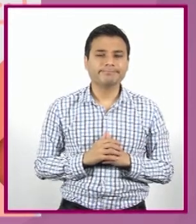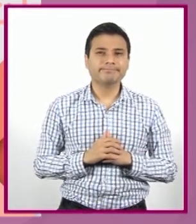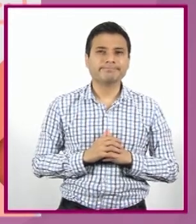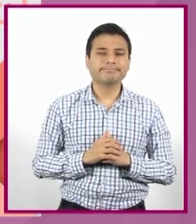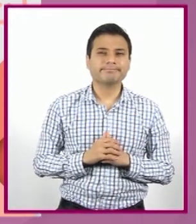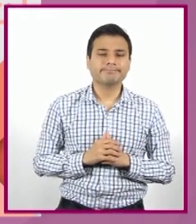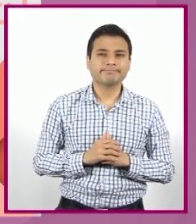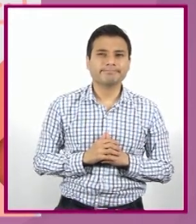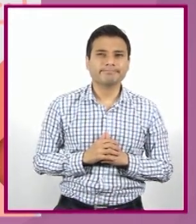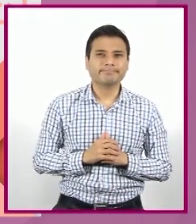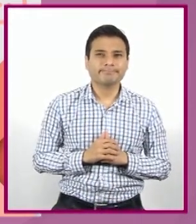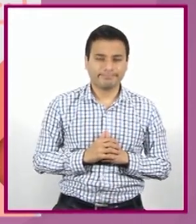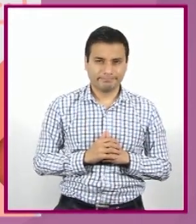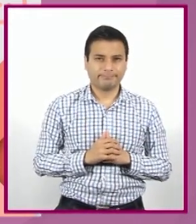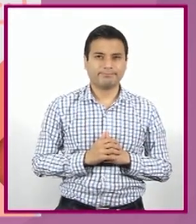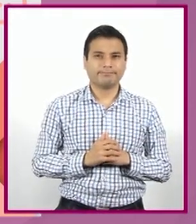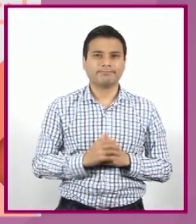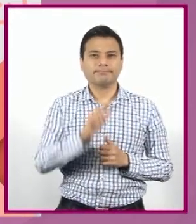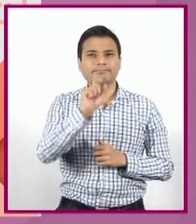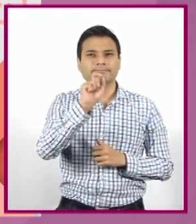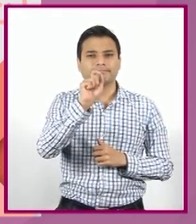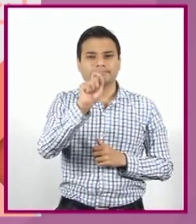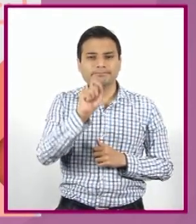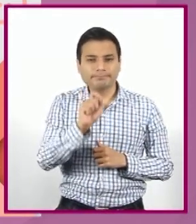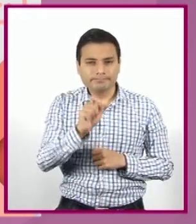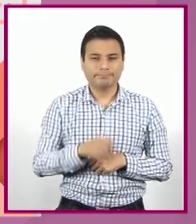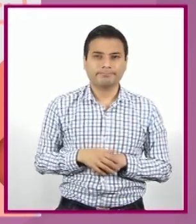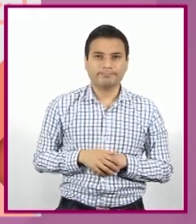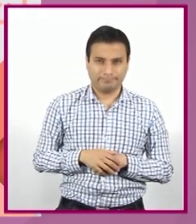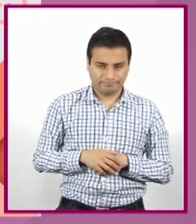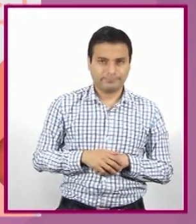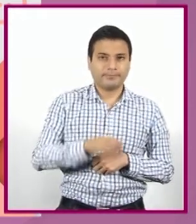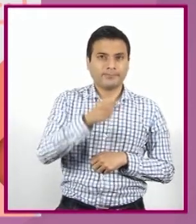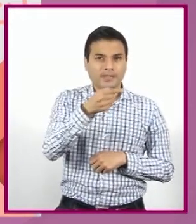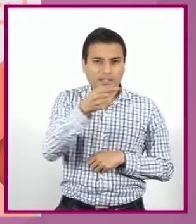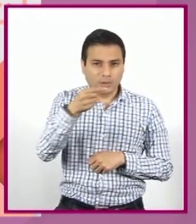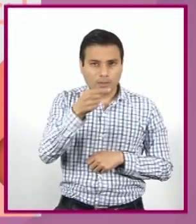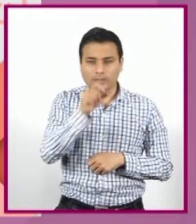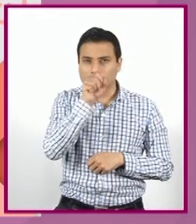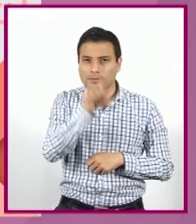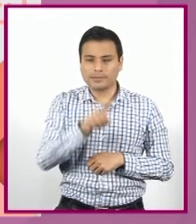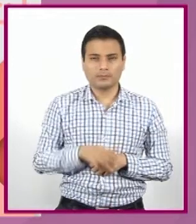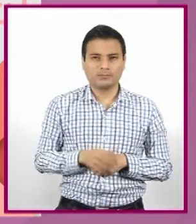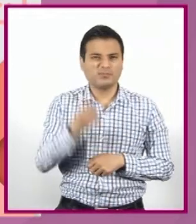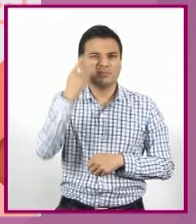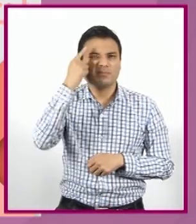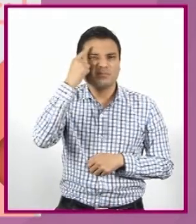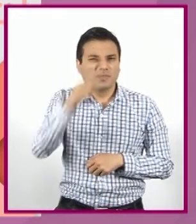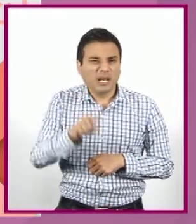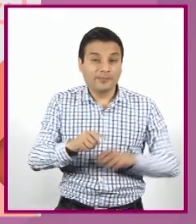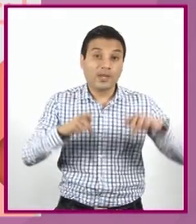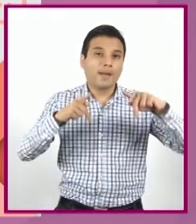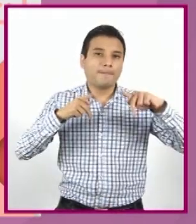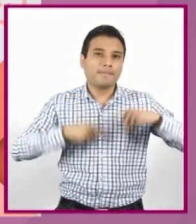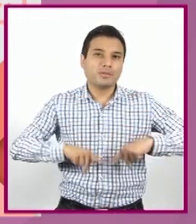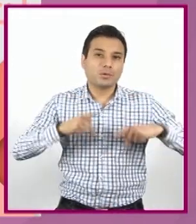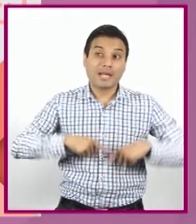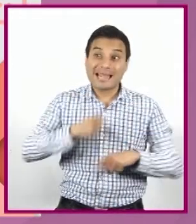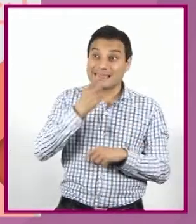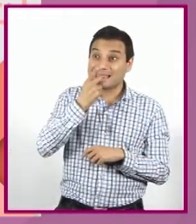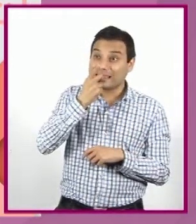Se emplean los dos puntos y también el guión largo para indicar que esa idea o frase la dijo otra